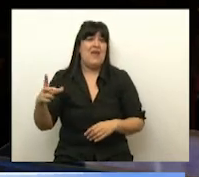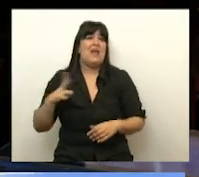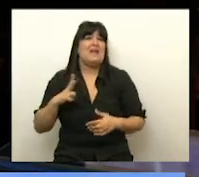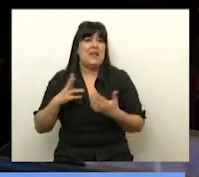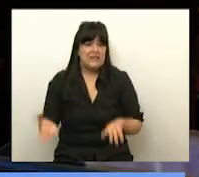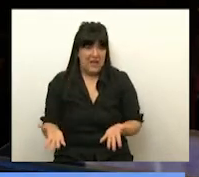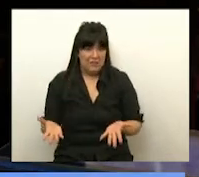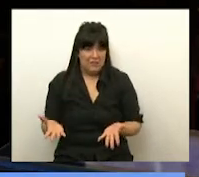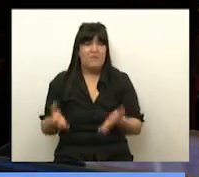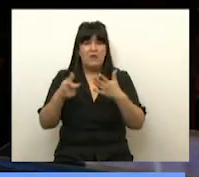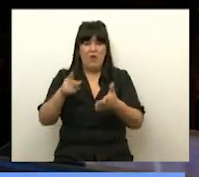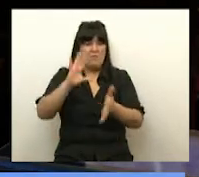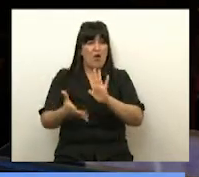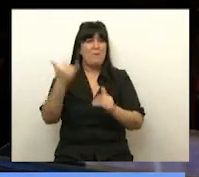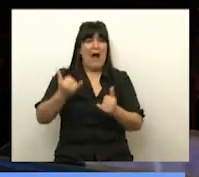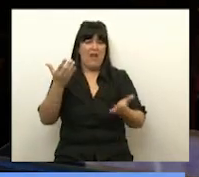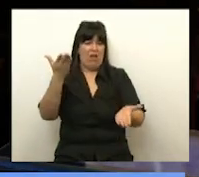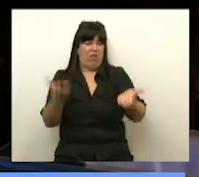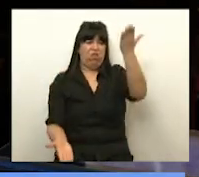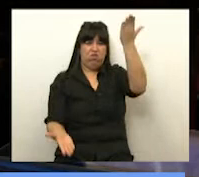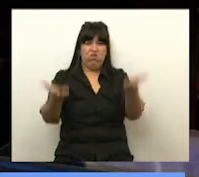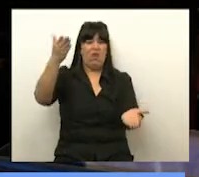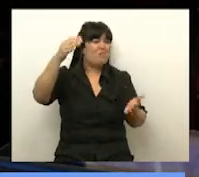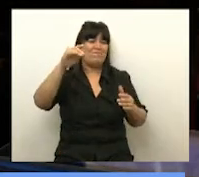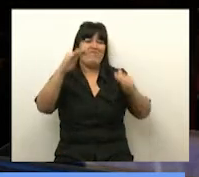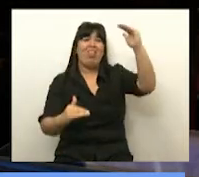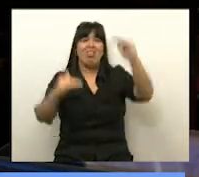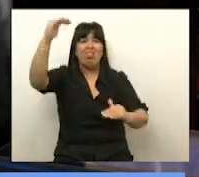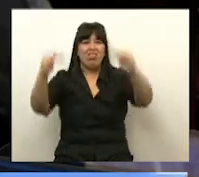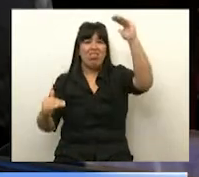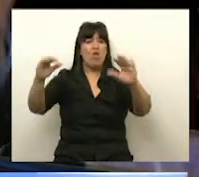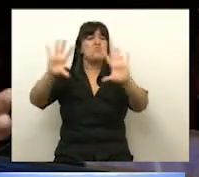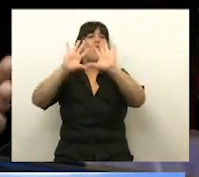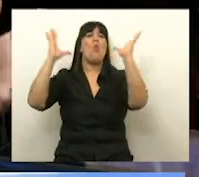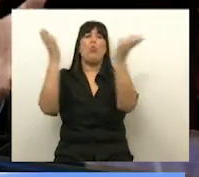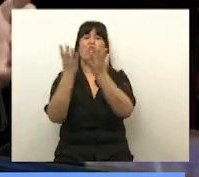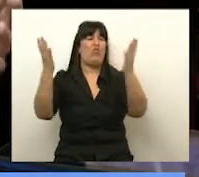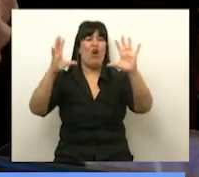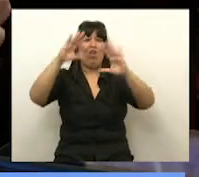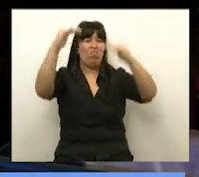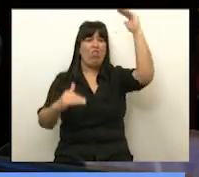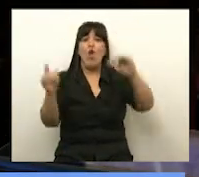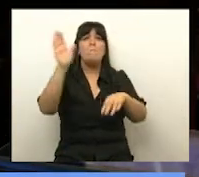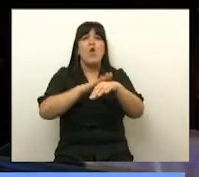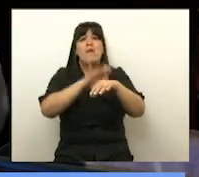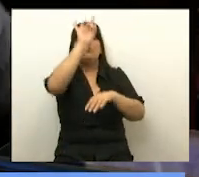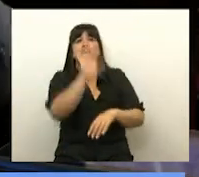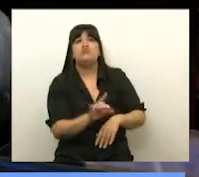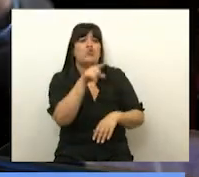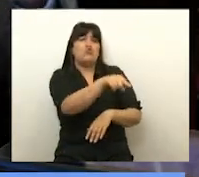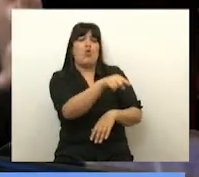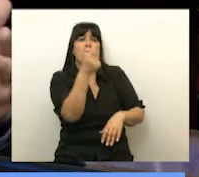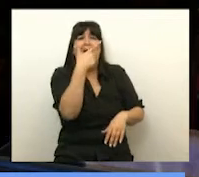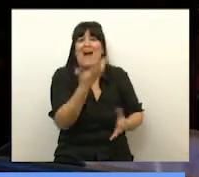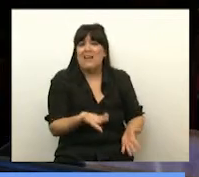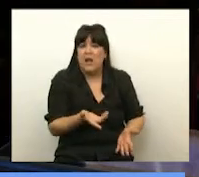estas son las desigualdades que vamos a tener que resolver como sociedad a nivel global. Ya no es un problema solamente de Macri. Mirar solamente en Macri